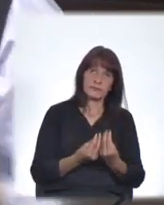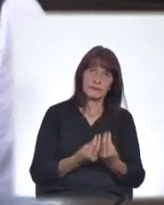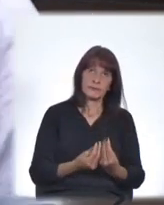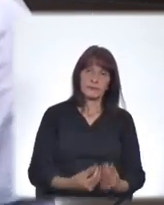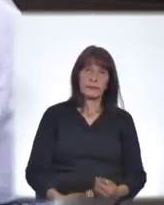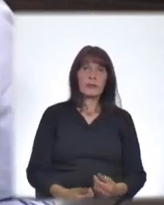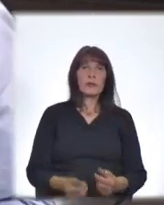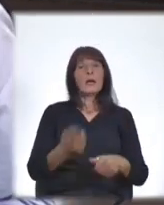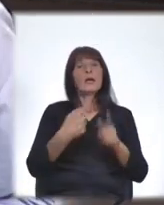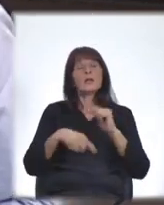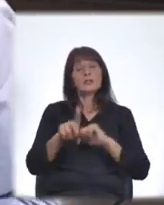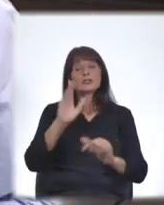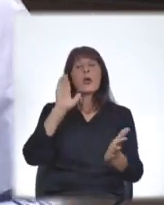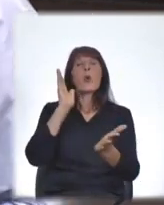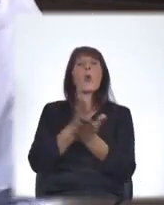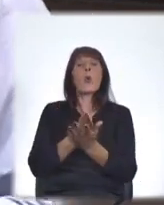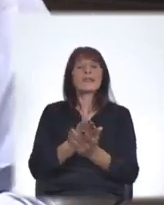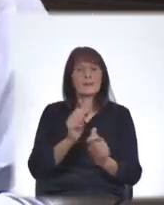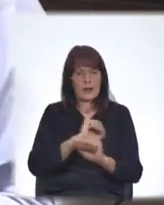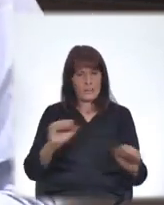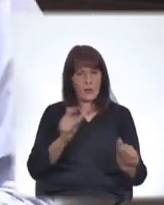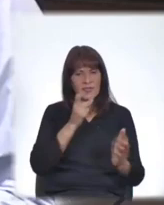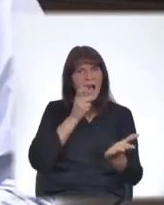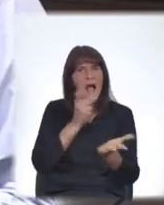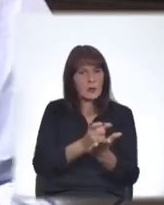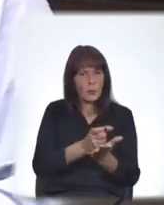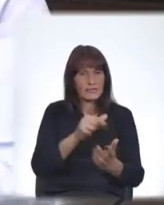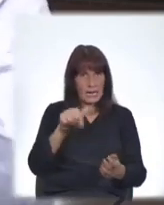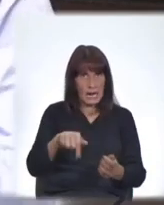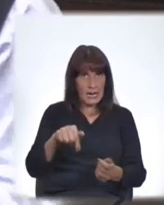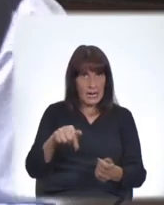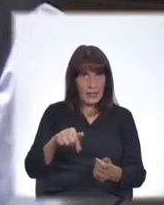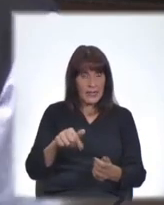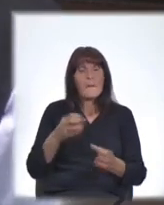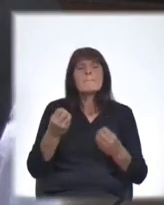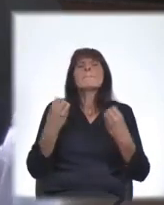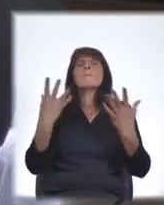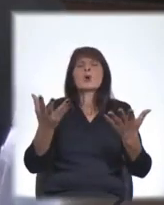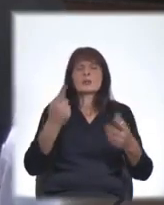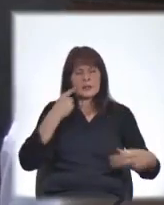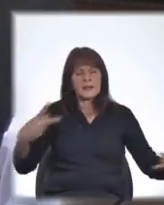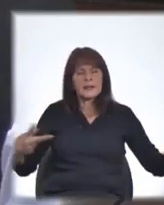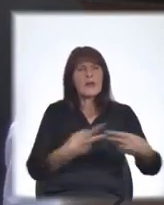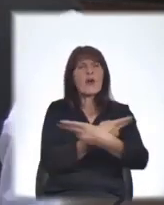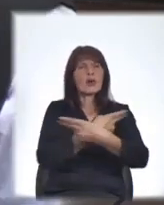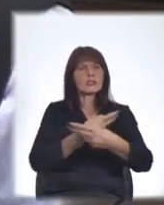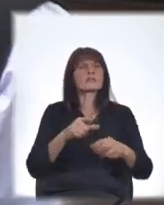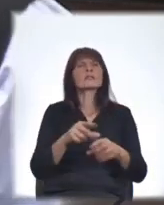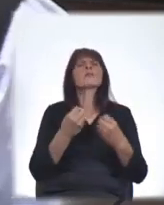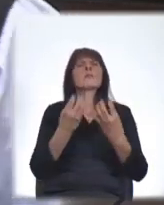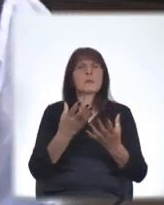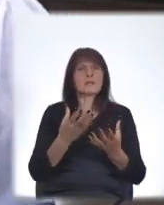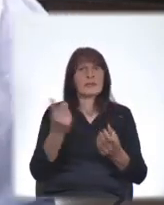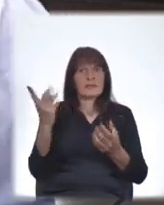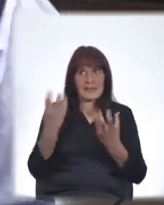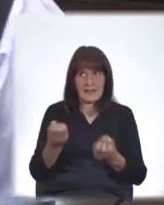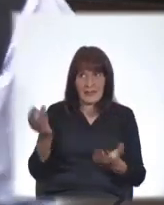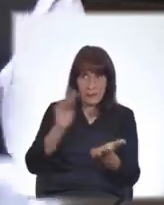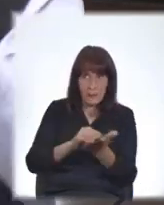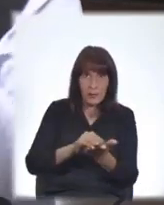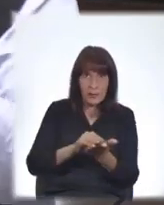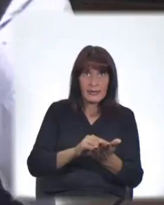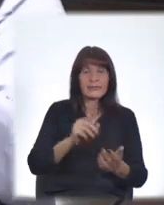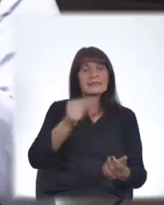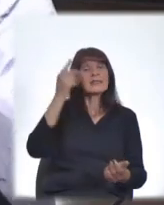tanto, lo único que puede argumentarse aquí de por qué aplicar un recorte de la naturaleza que se pretende aplicar es